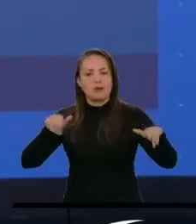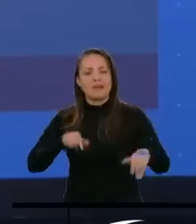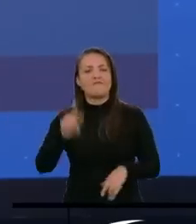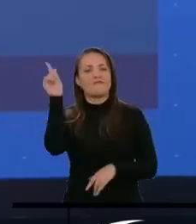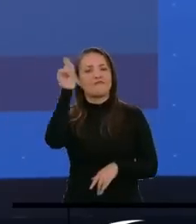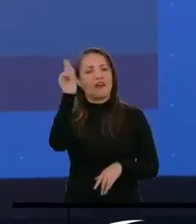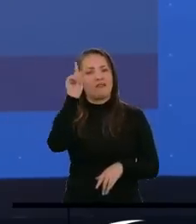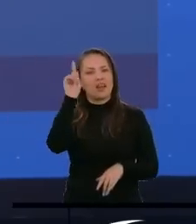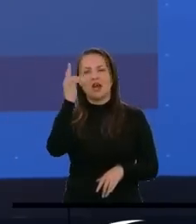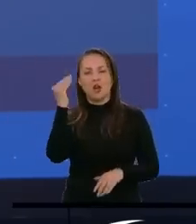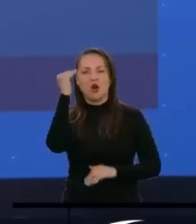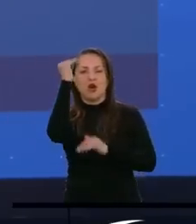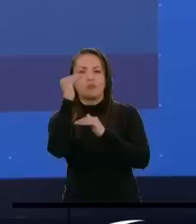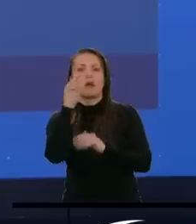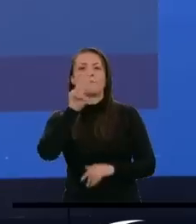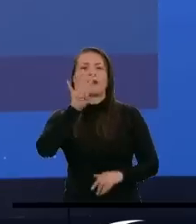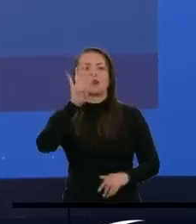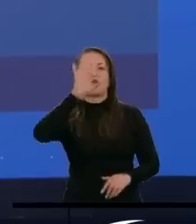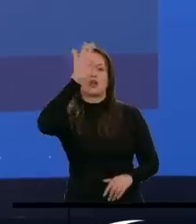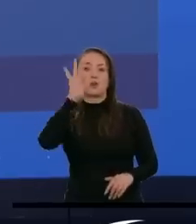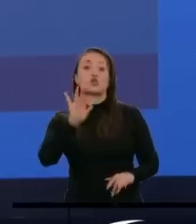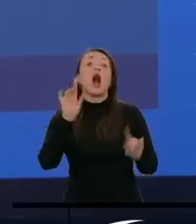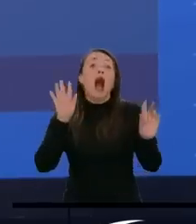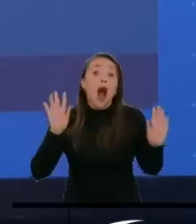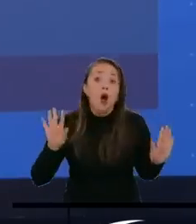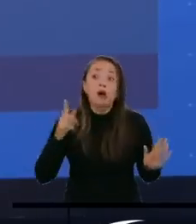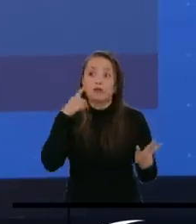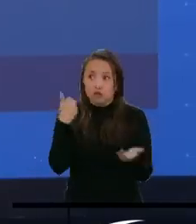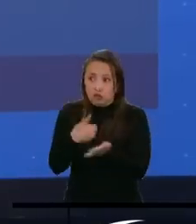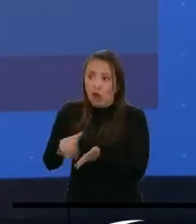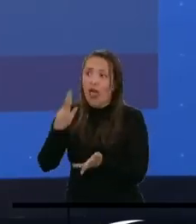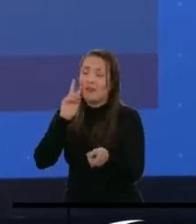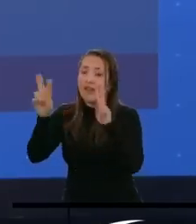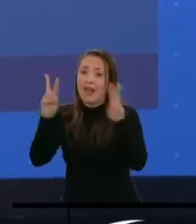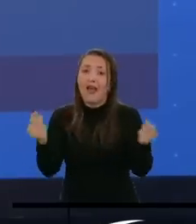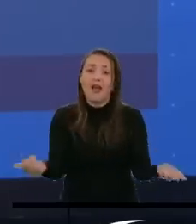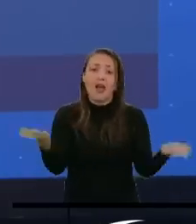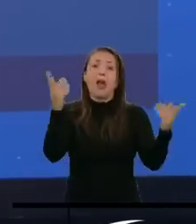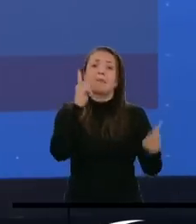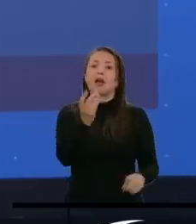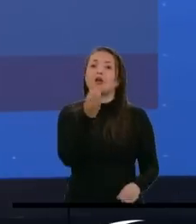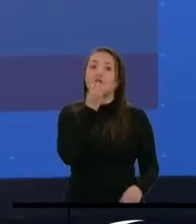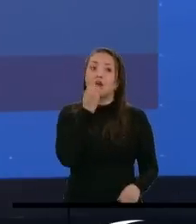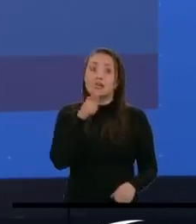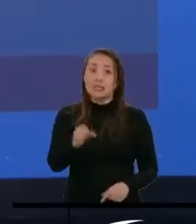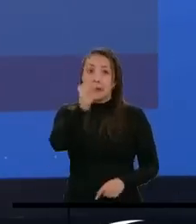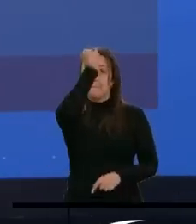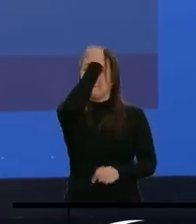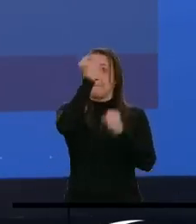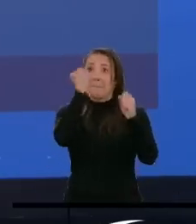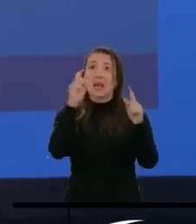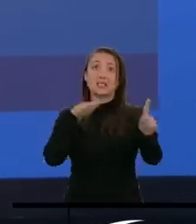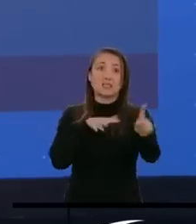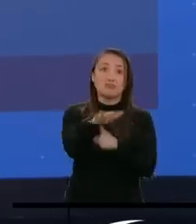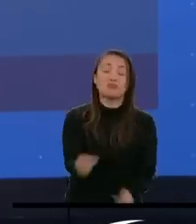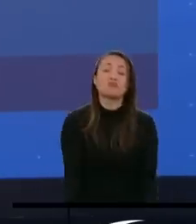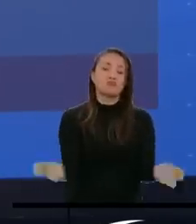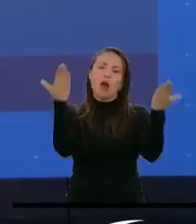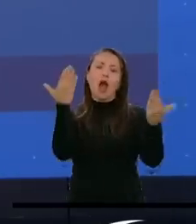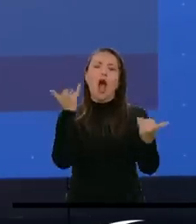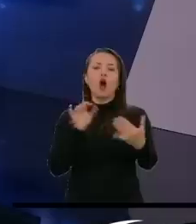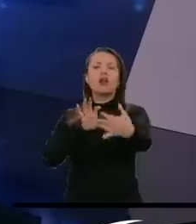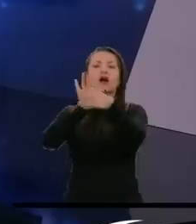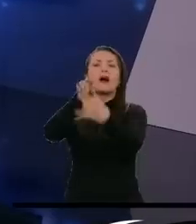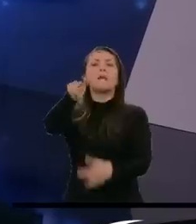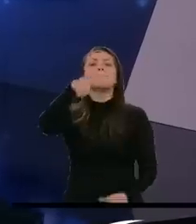un 24%. Pero aunque los precios siguen muy altos, ya la comida no es el causante número uno de la inflación. Por eso nos conectamos con